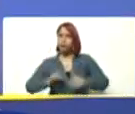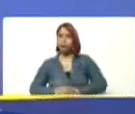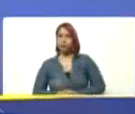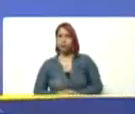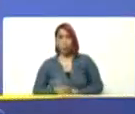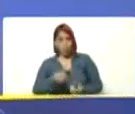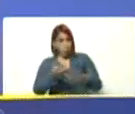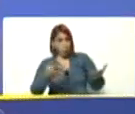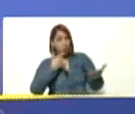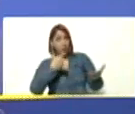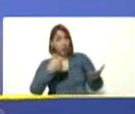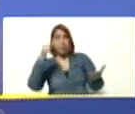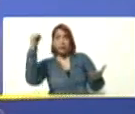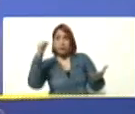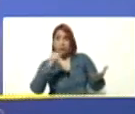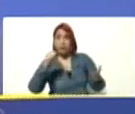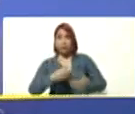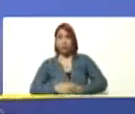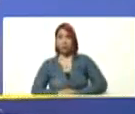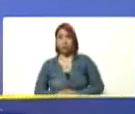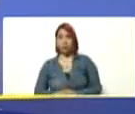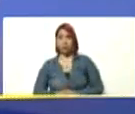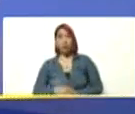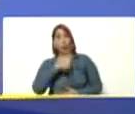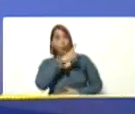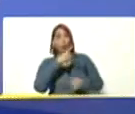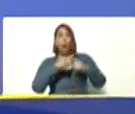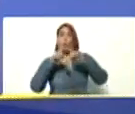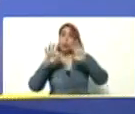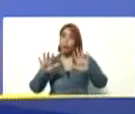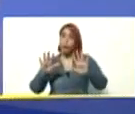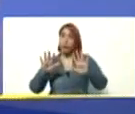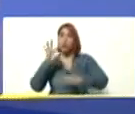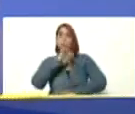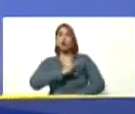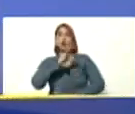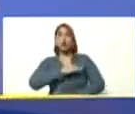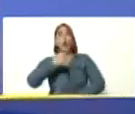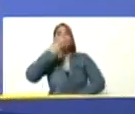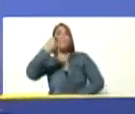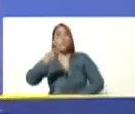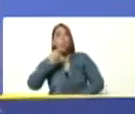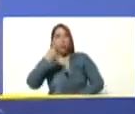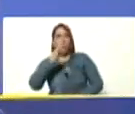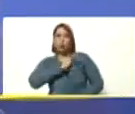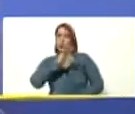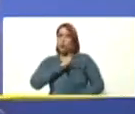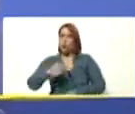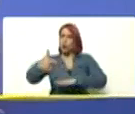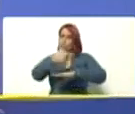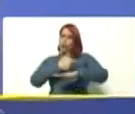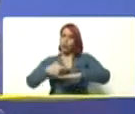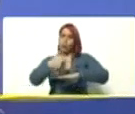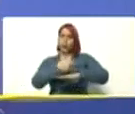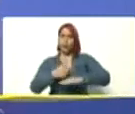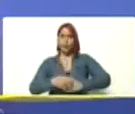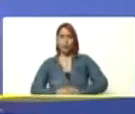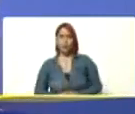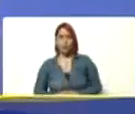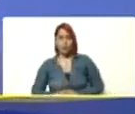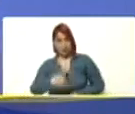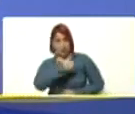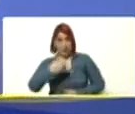Si ustedes dicen que sí, que el 1x10 sociopolítico, sociogubernamental, que